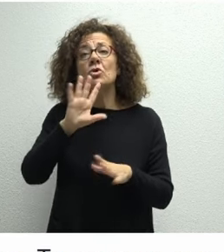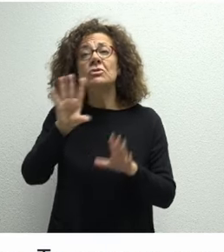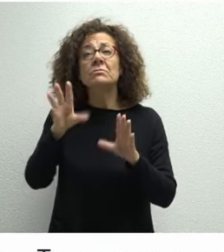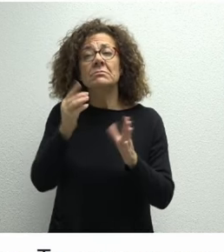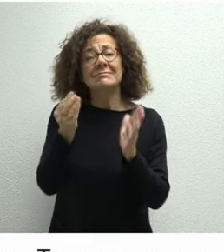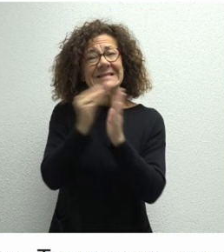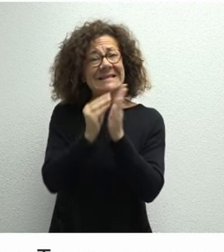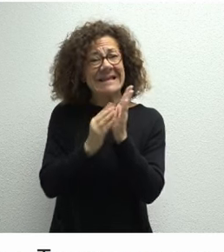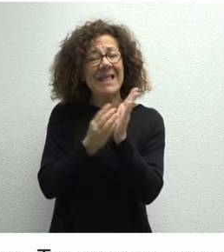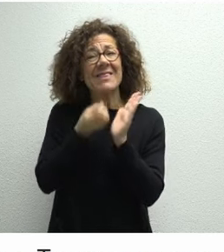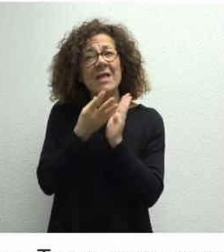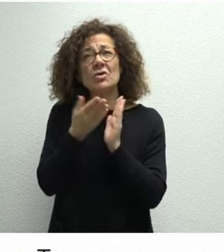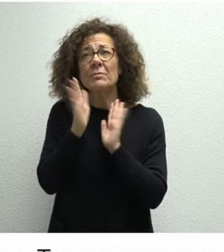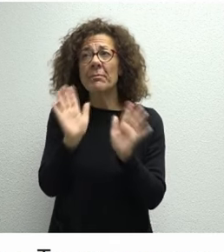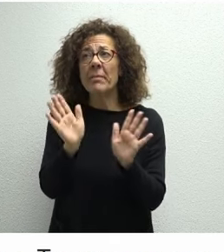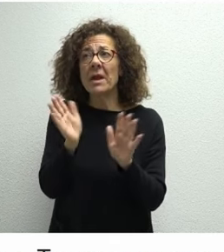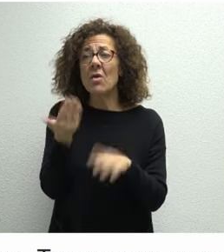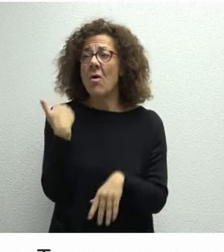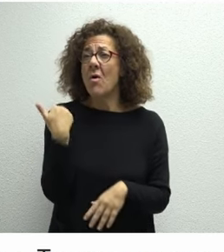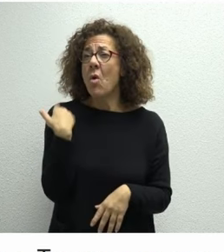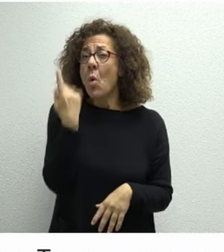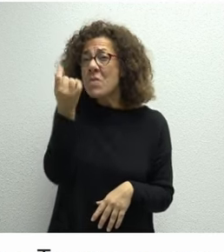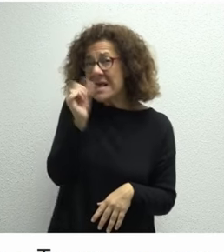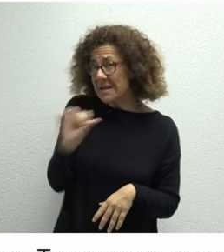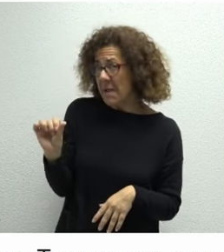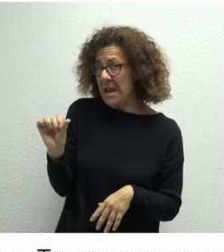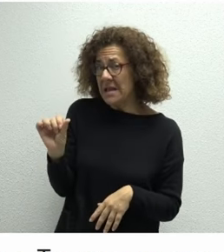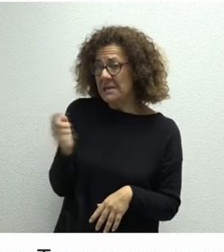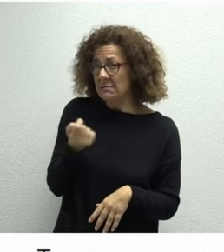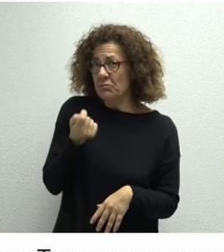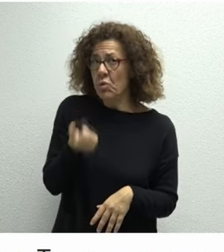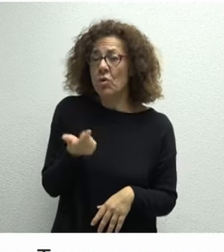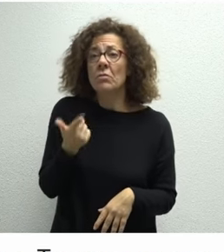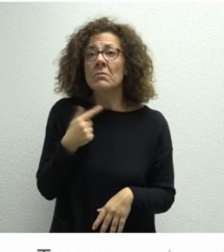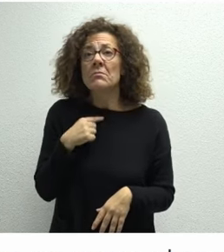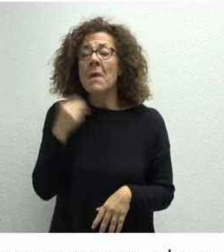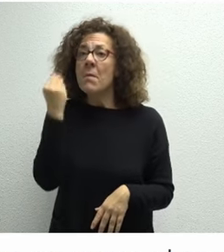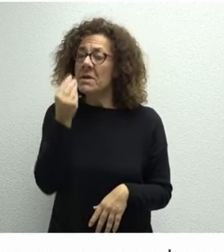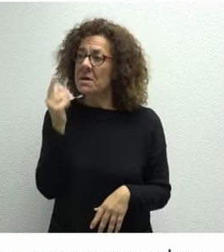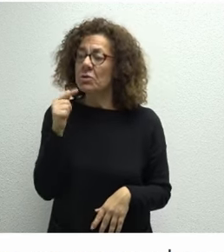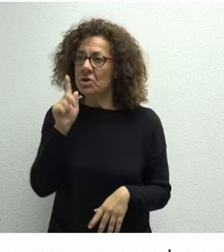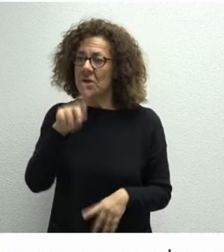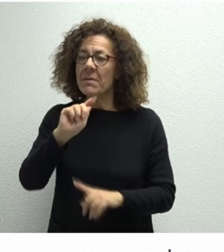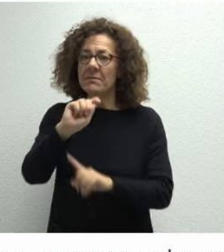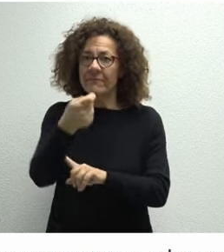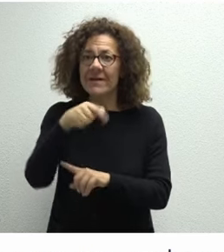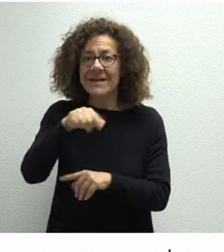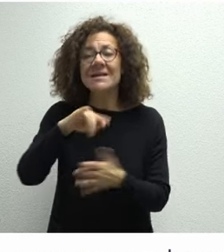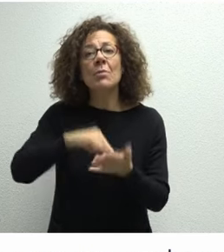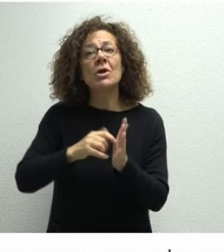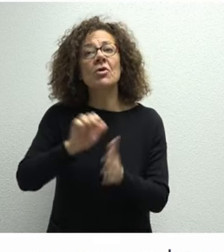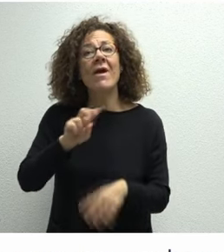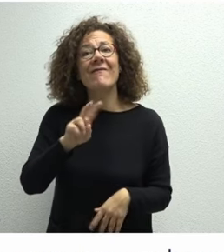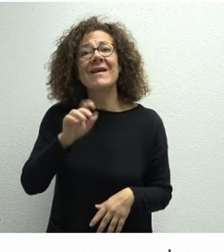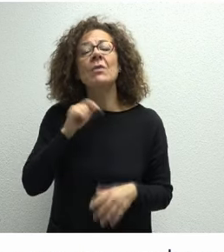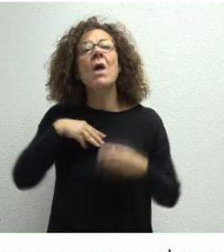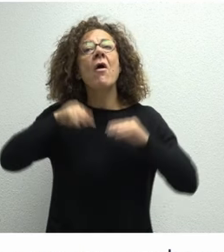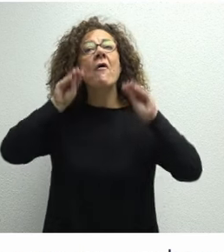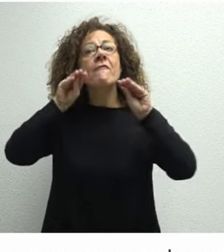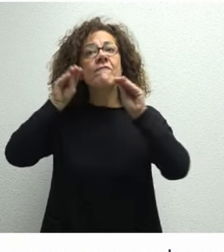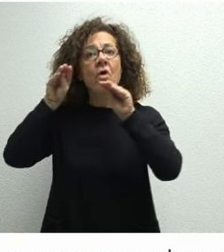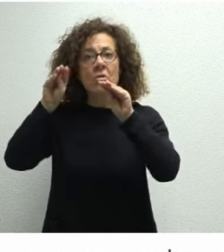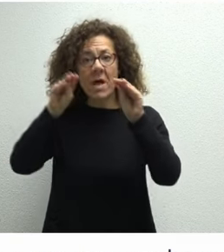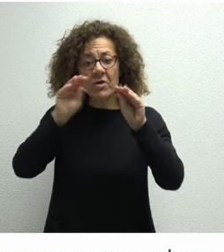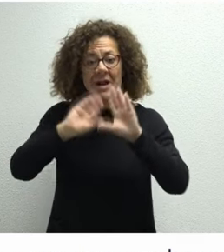se alunas compañeras pero hace tan solo unas semanas nos parece una evidencia también de éxito no de este proyecto batra hicimos una formación